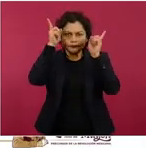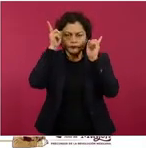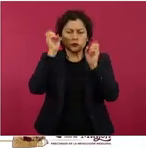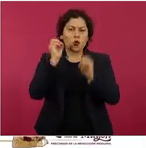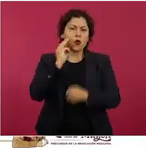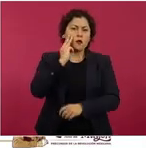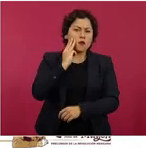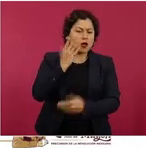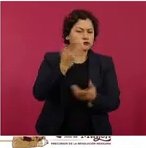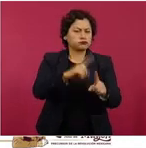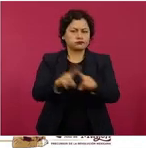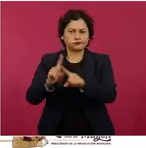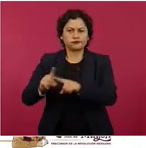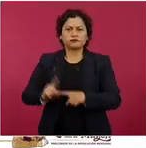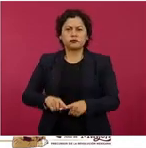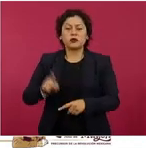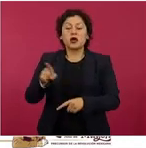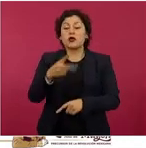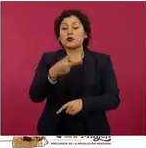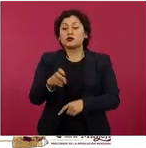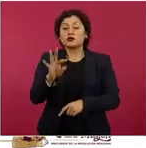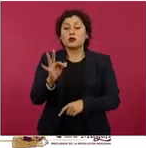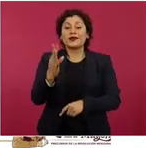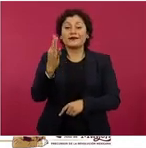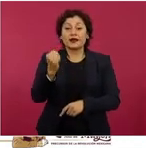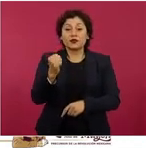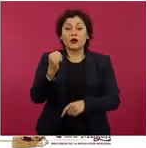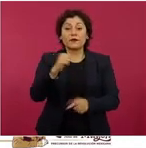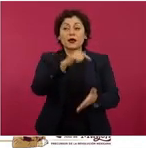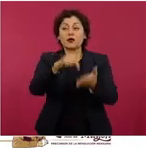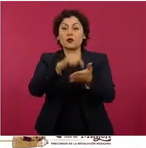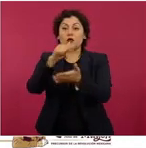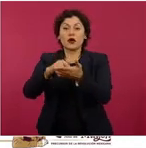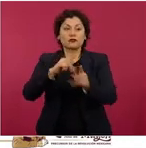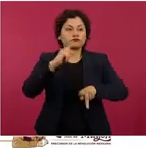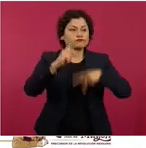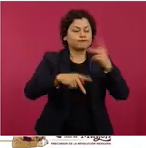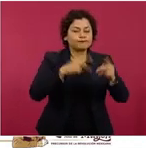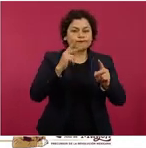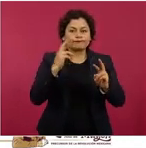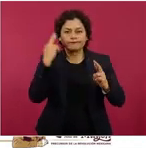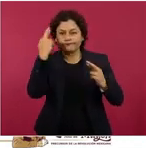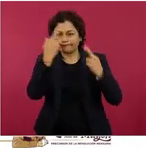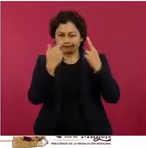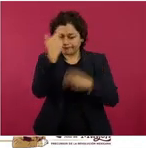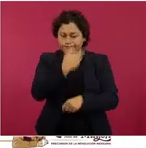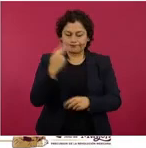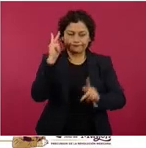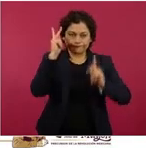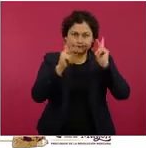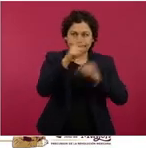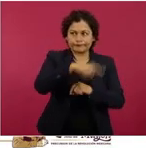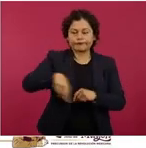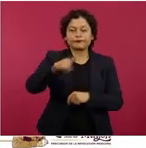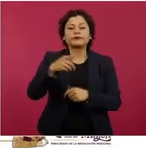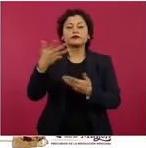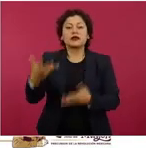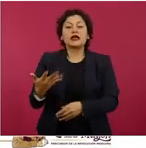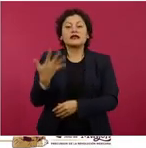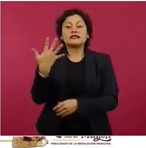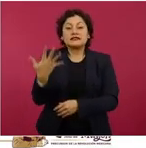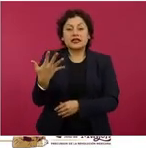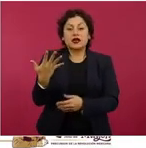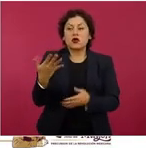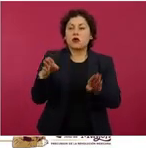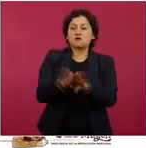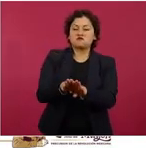Lo hicimos a través de 249 visitas y o verificaciones. 5 gasolineras no se dejaron verificar y